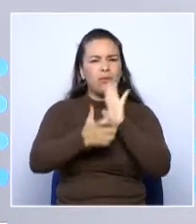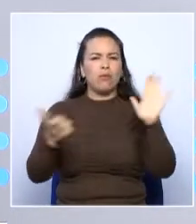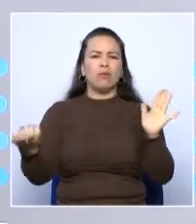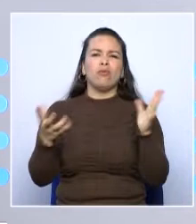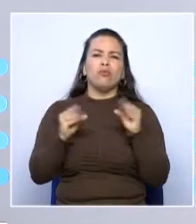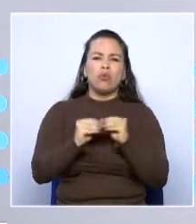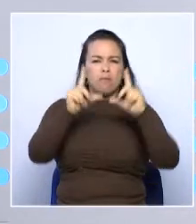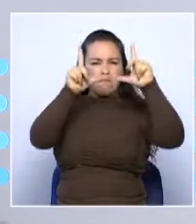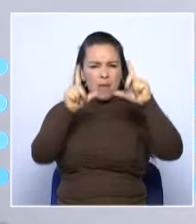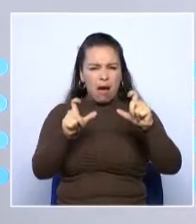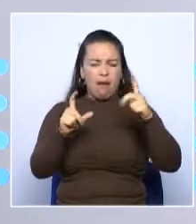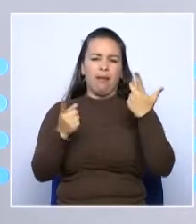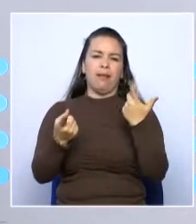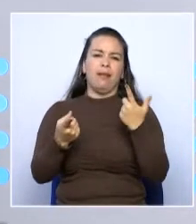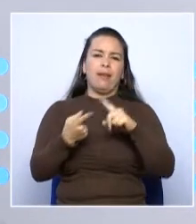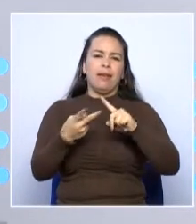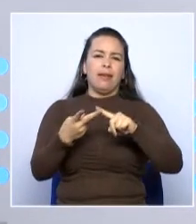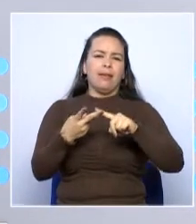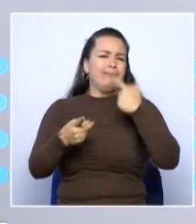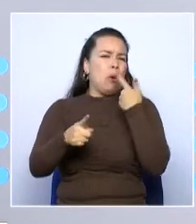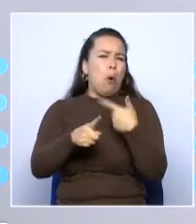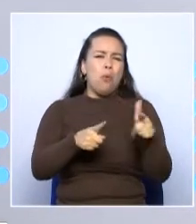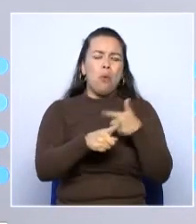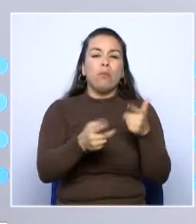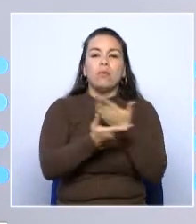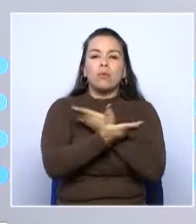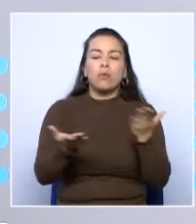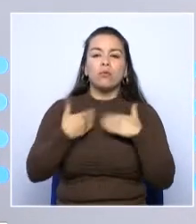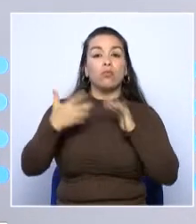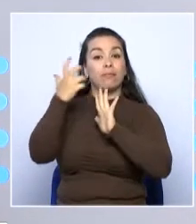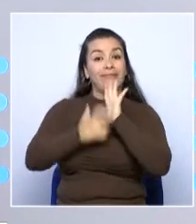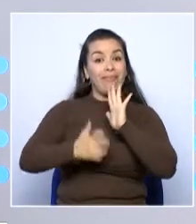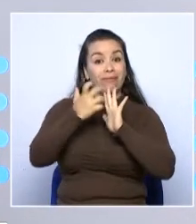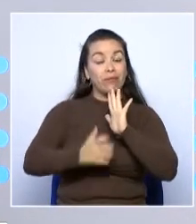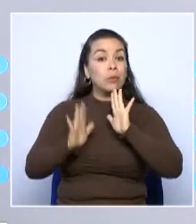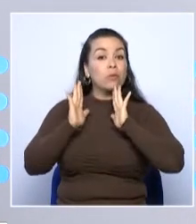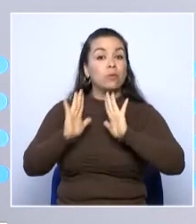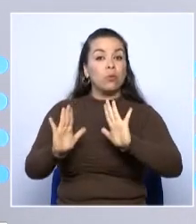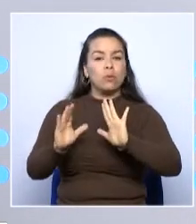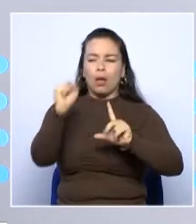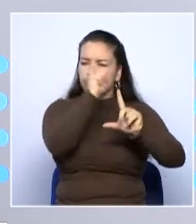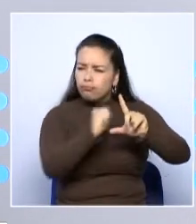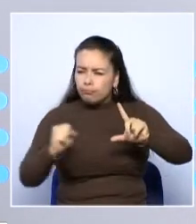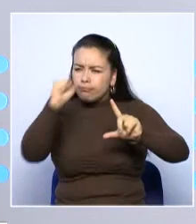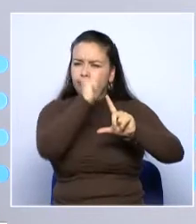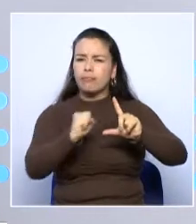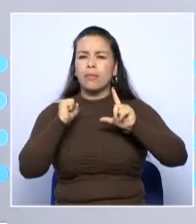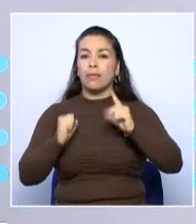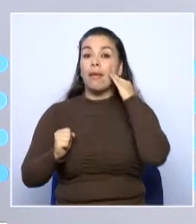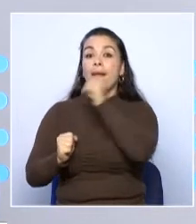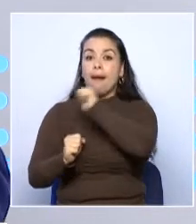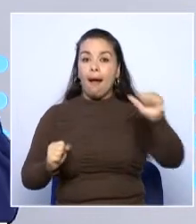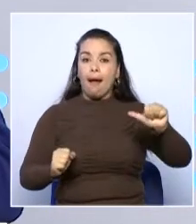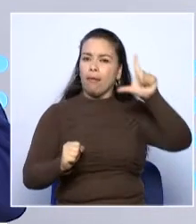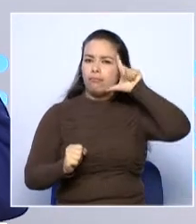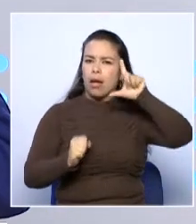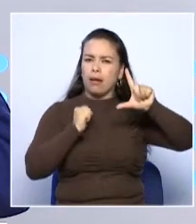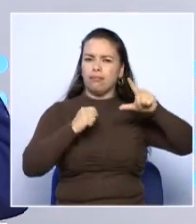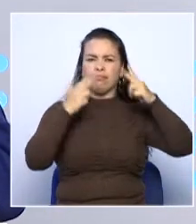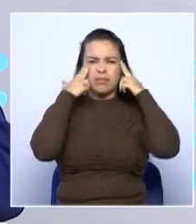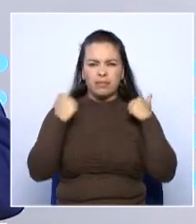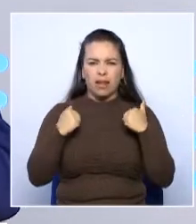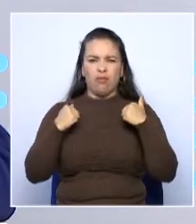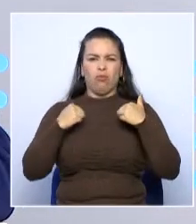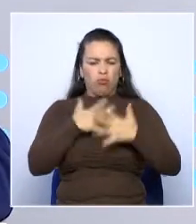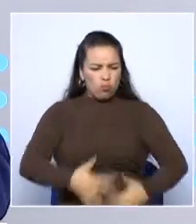tomografía por emisión de positrones, en diagnósticos ecográficos de la mujer, cosas que son